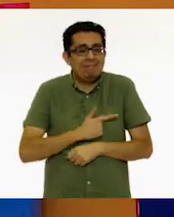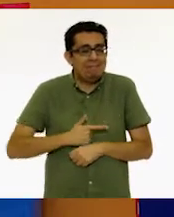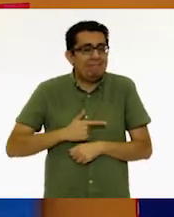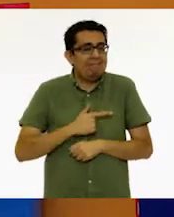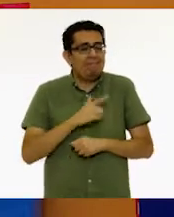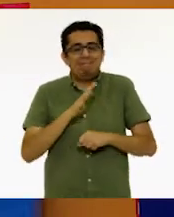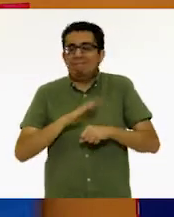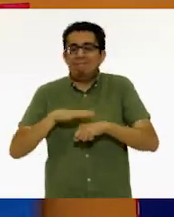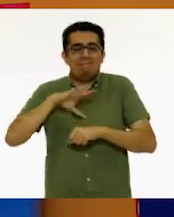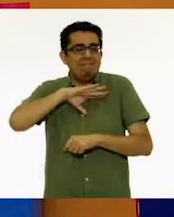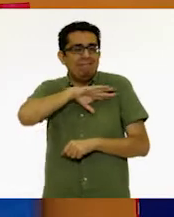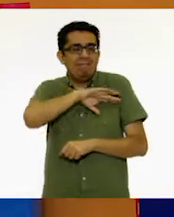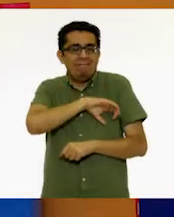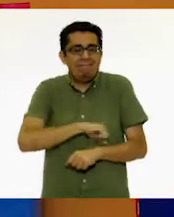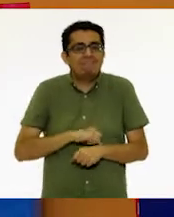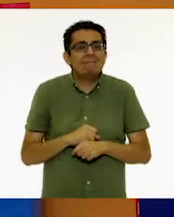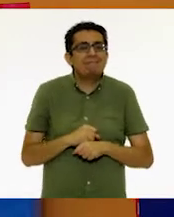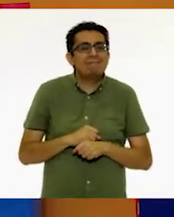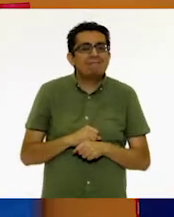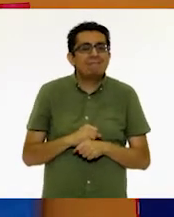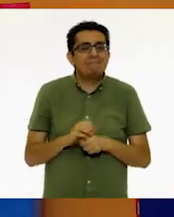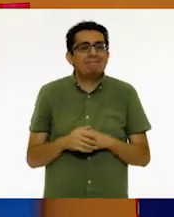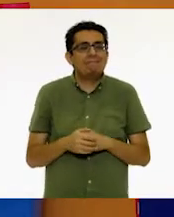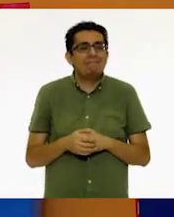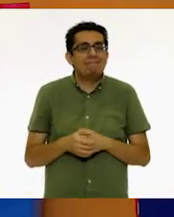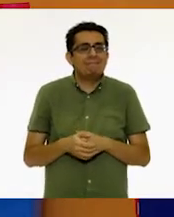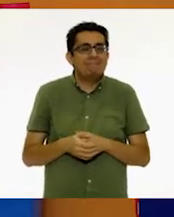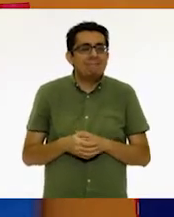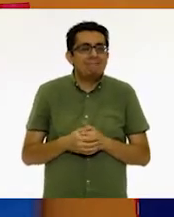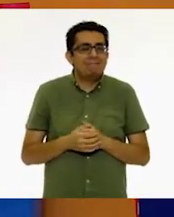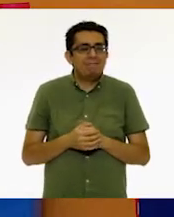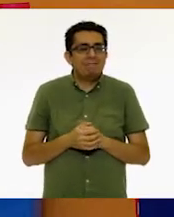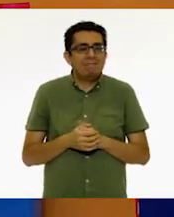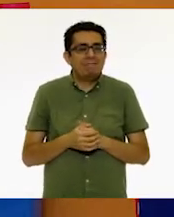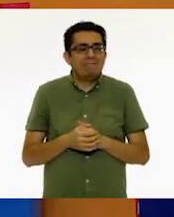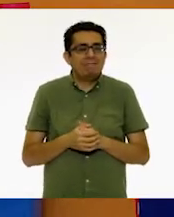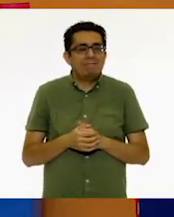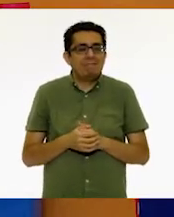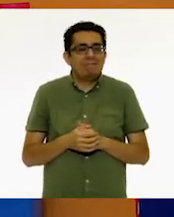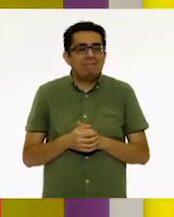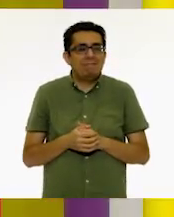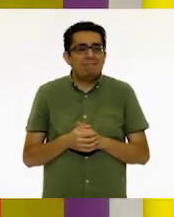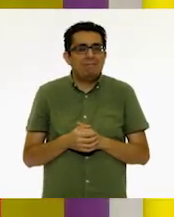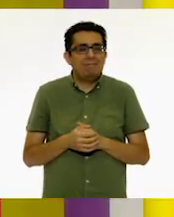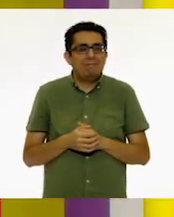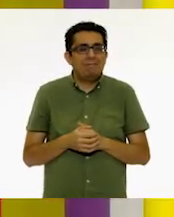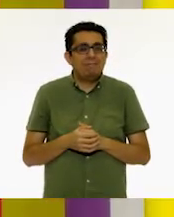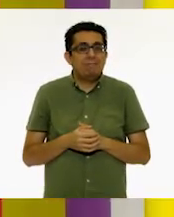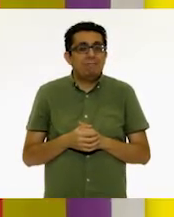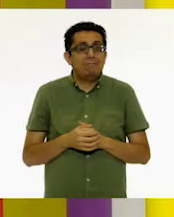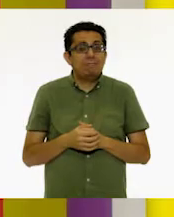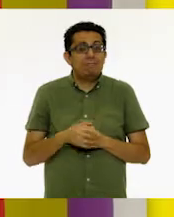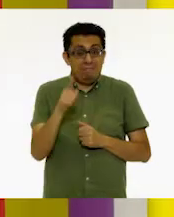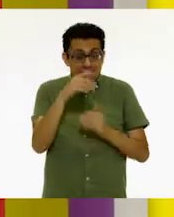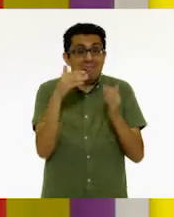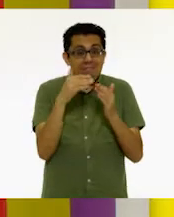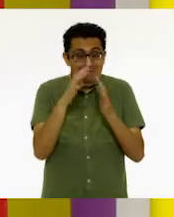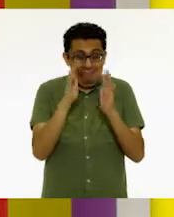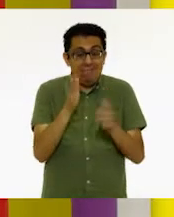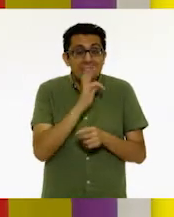ninguno, con el dubidi, dubidi, cue, cue, cue, cue, cue, cue. ¿Sí pudieron allá en